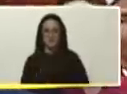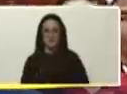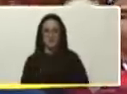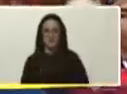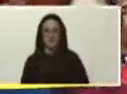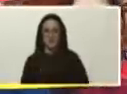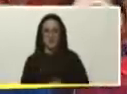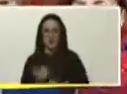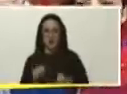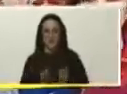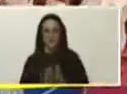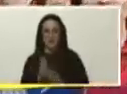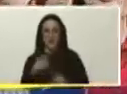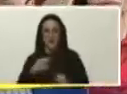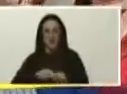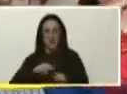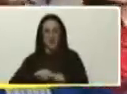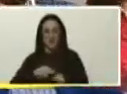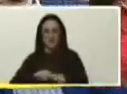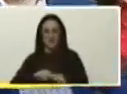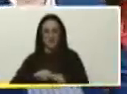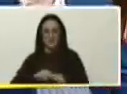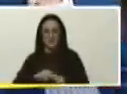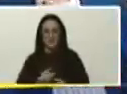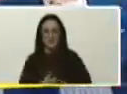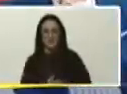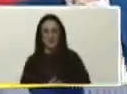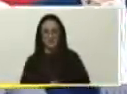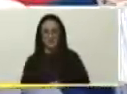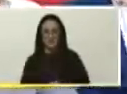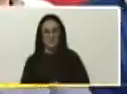Ir al desarrollo gasífero.